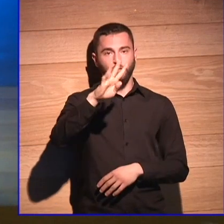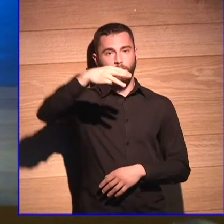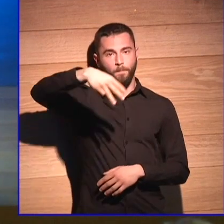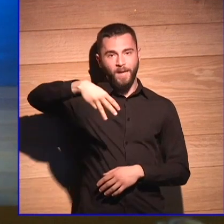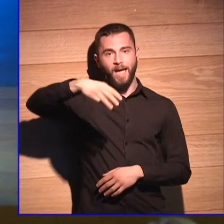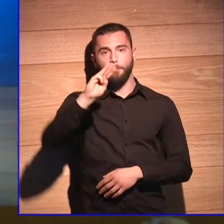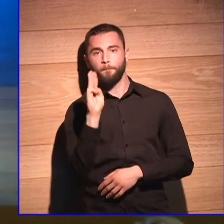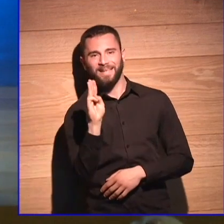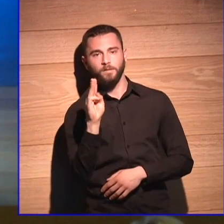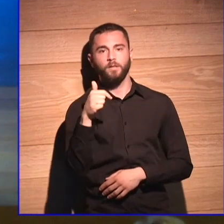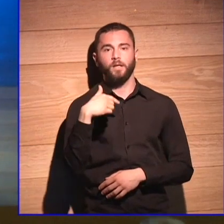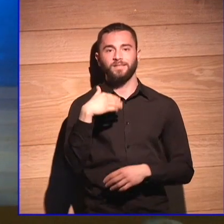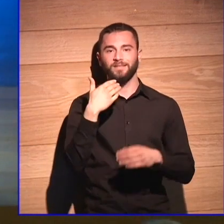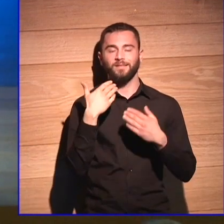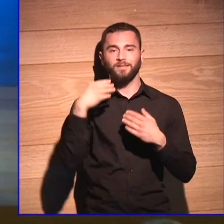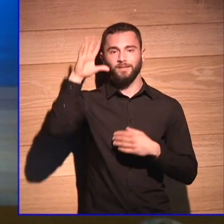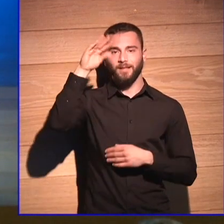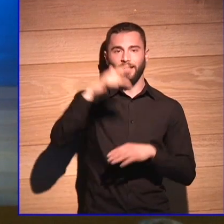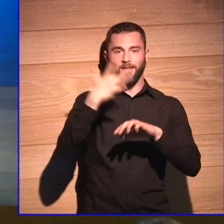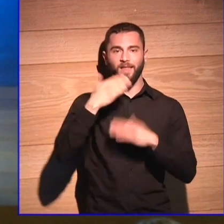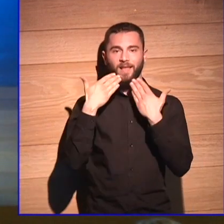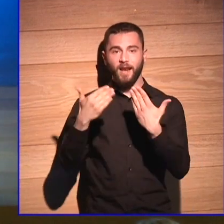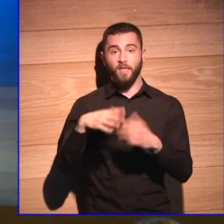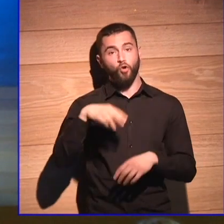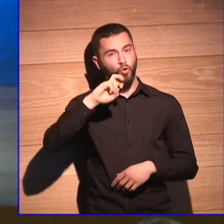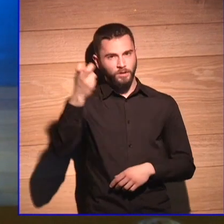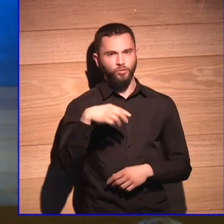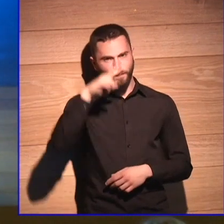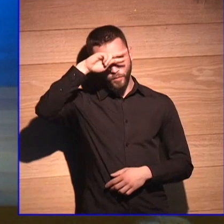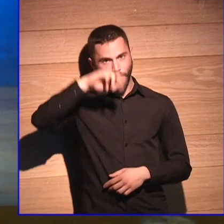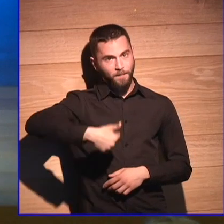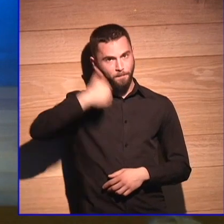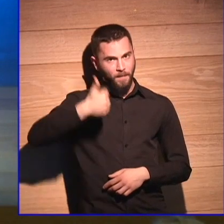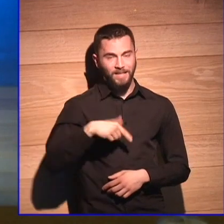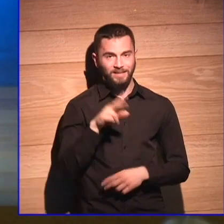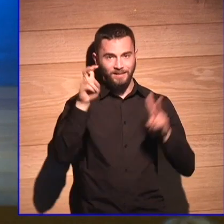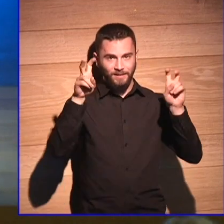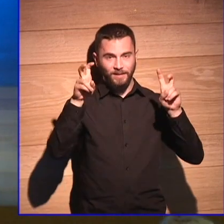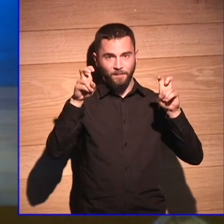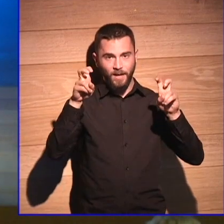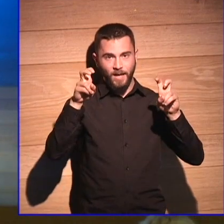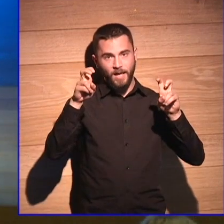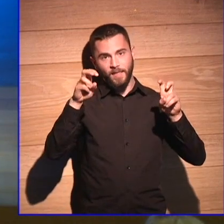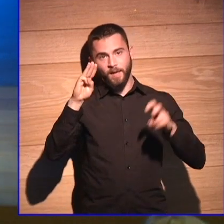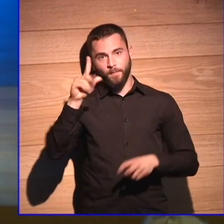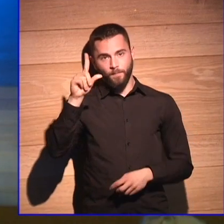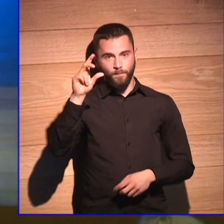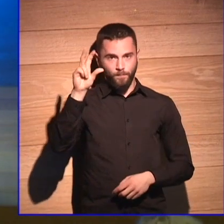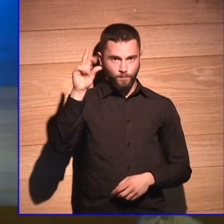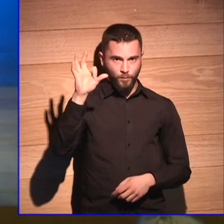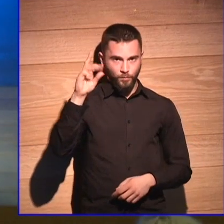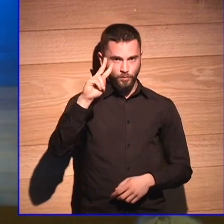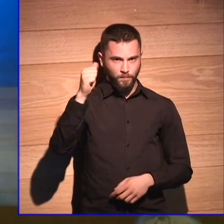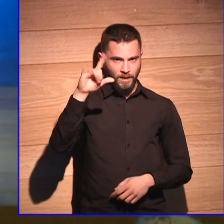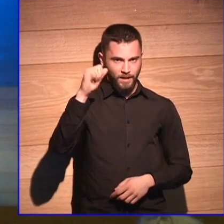megapíxeles, gracias a la inteligencia artificial. Pero luego hay un lado que me preocupa mucho más, que tiene que ver sobre todo con la plusvalía, en el sentido de